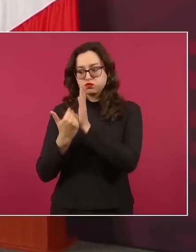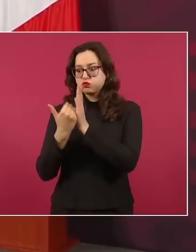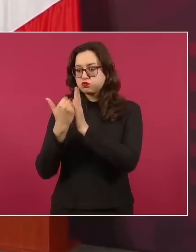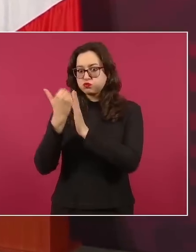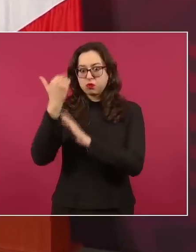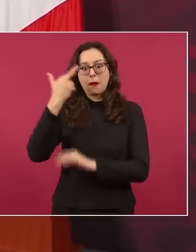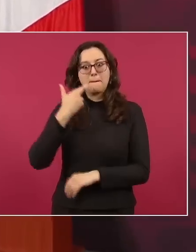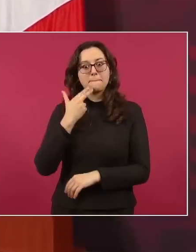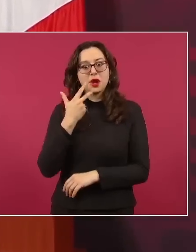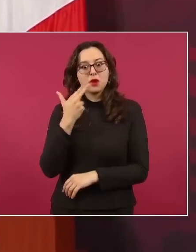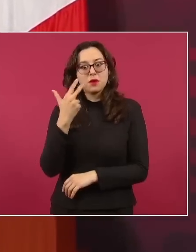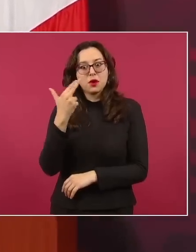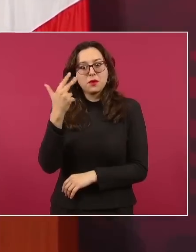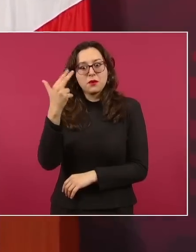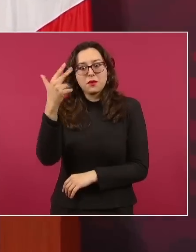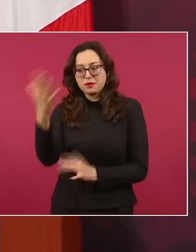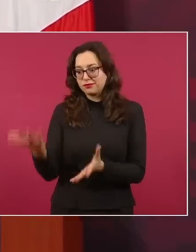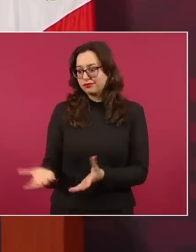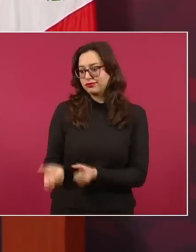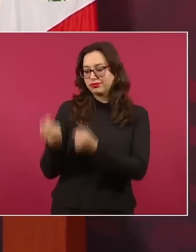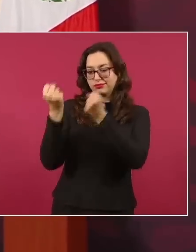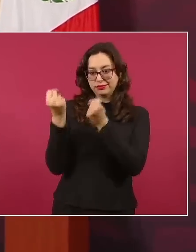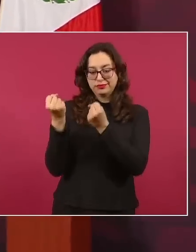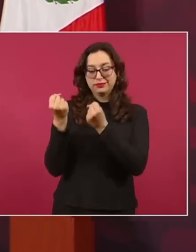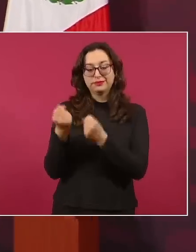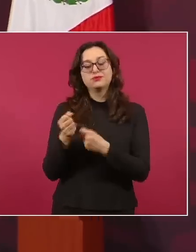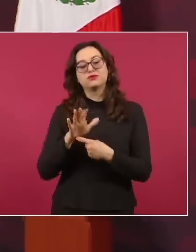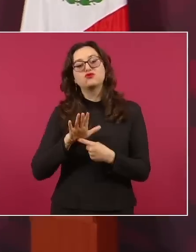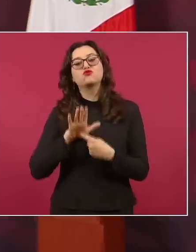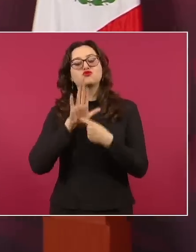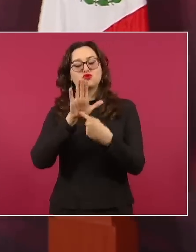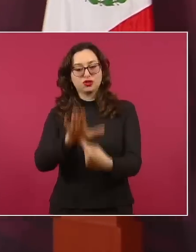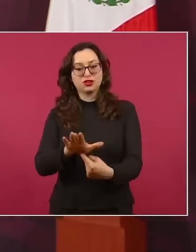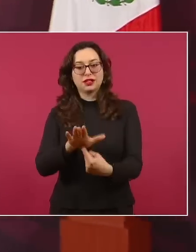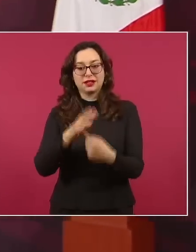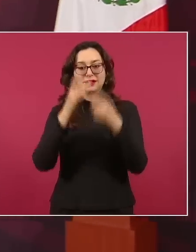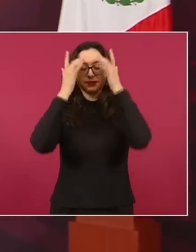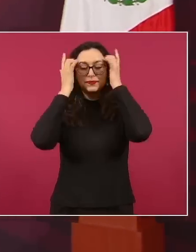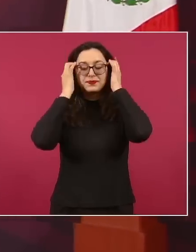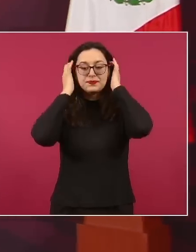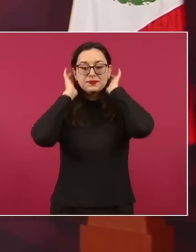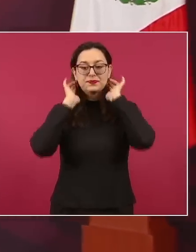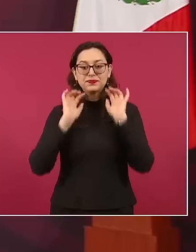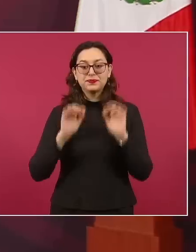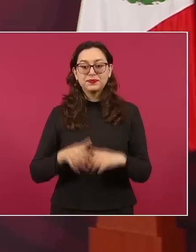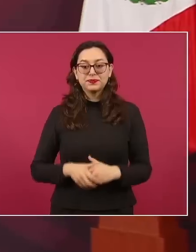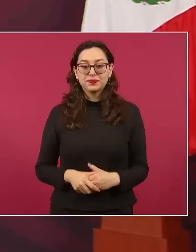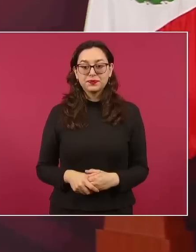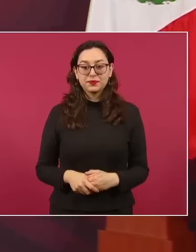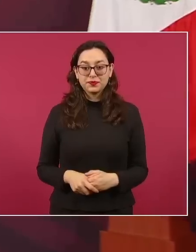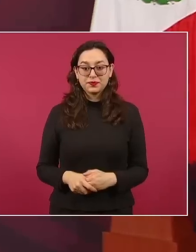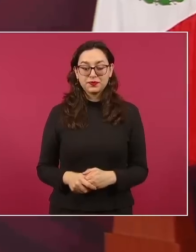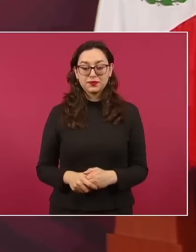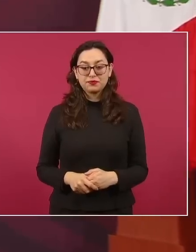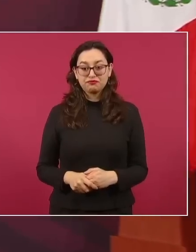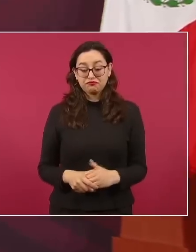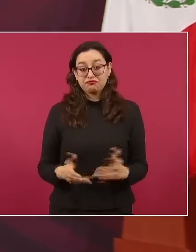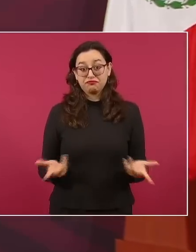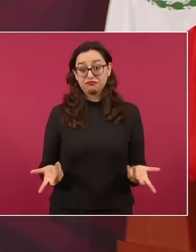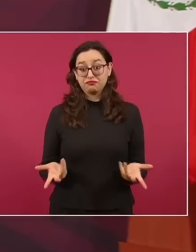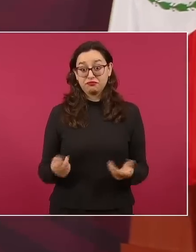Es muy importante, aquí se ha solicitado que se